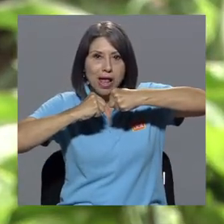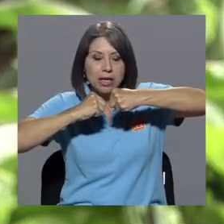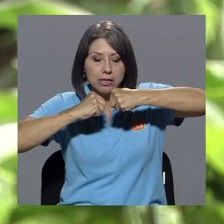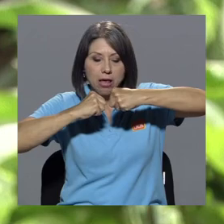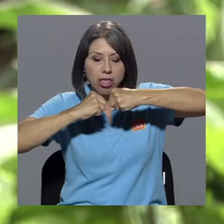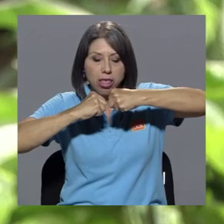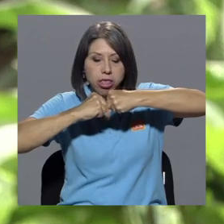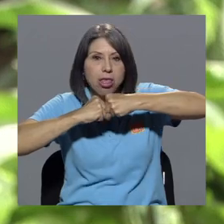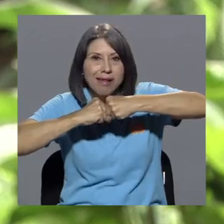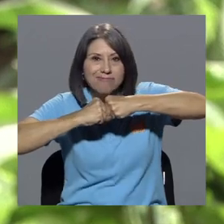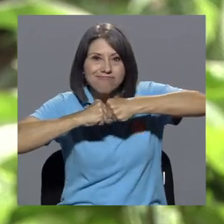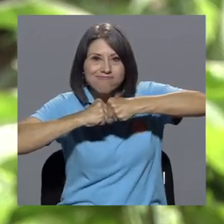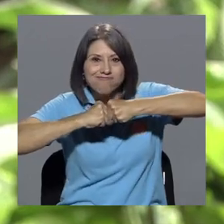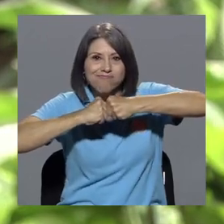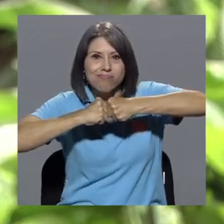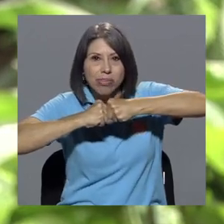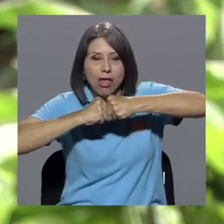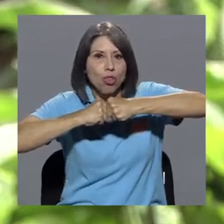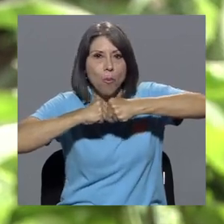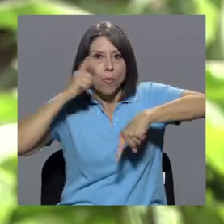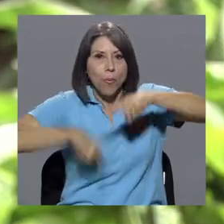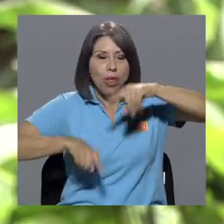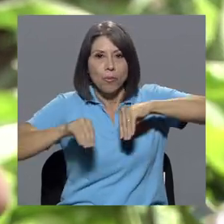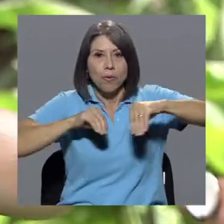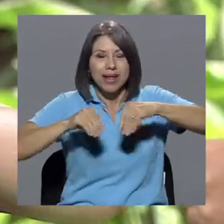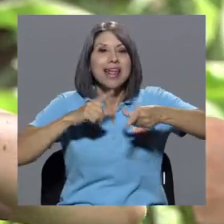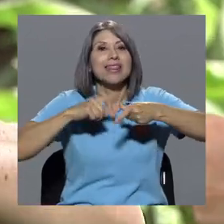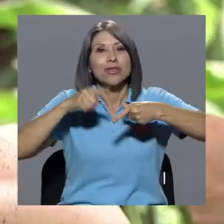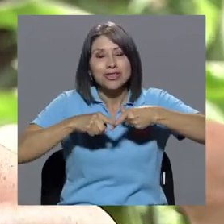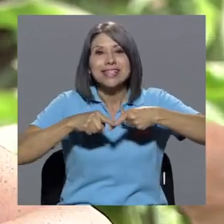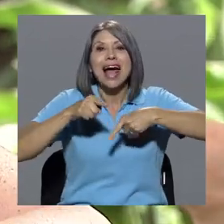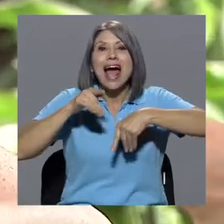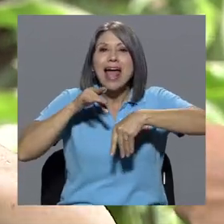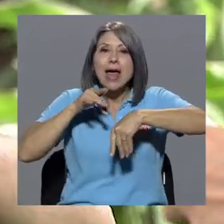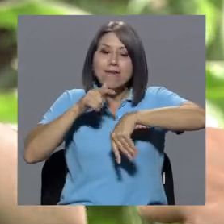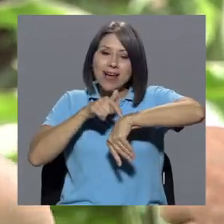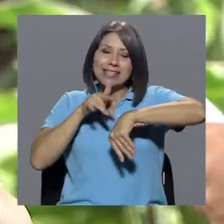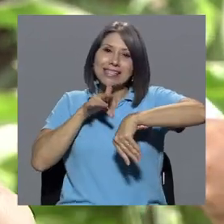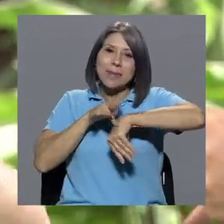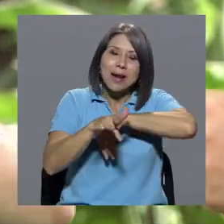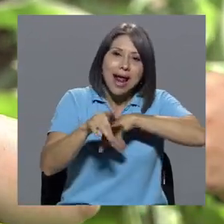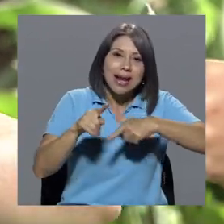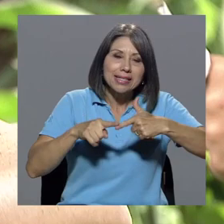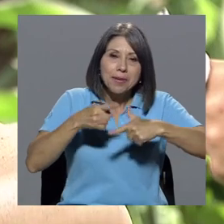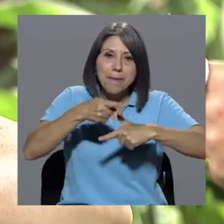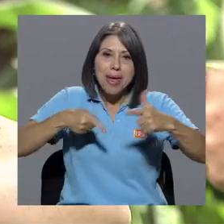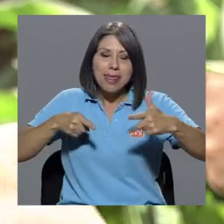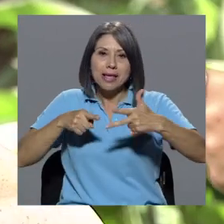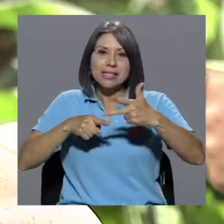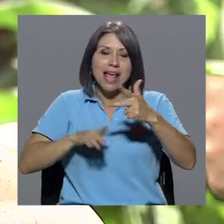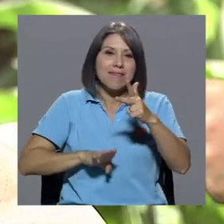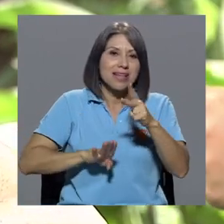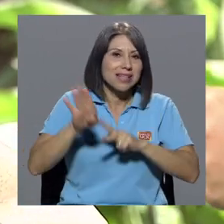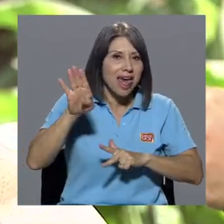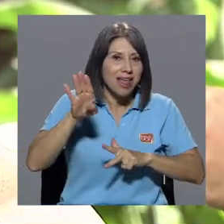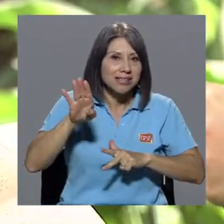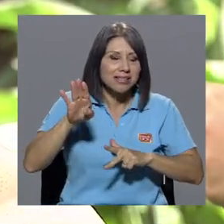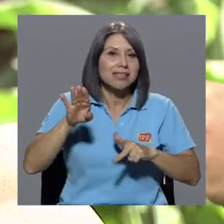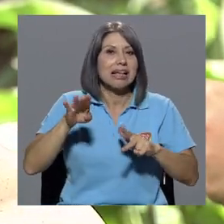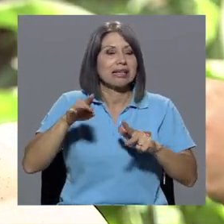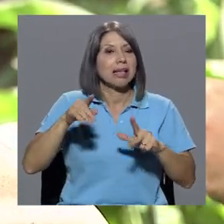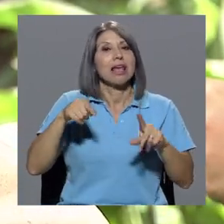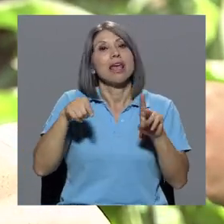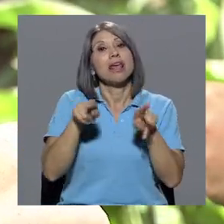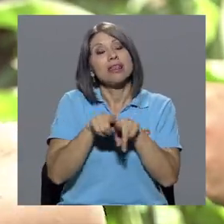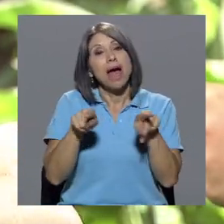hueso y no va a haber el espacio para que yo pueda mover esa articulación. Uh-huh. Entonces hay fases tempranas, medias y avanzadas. Uh-huh. Y también tenemos, por